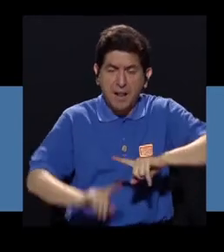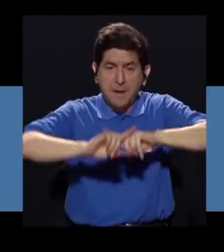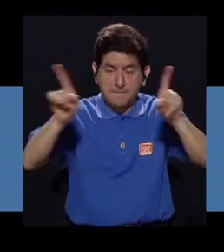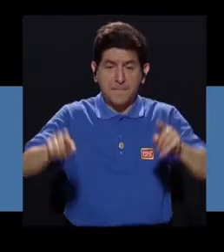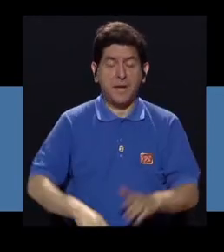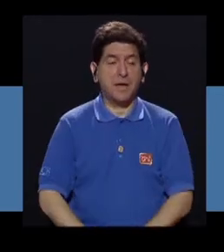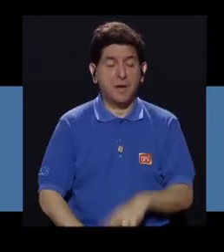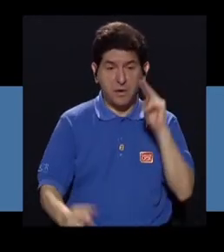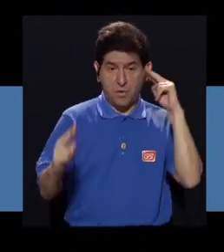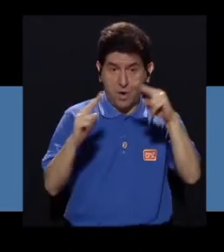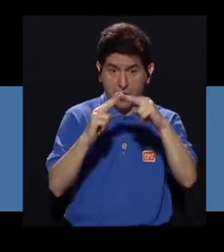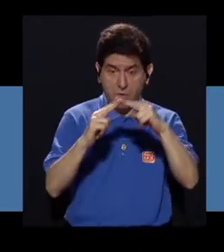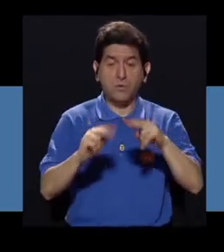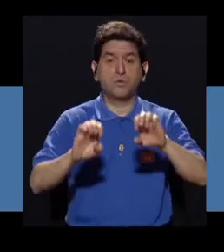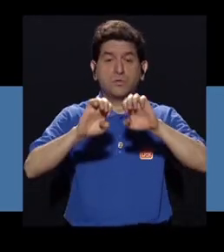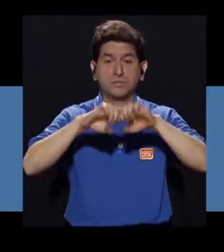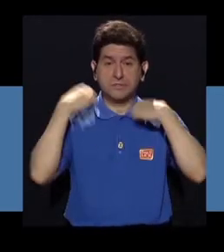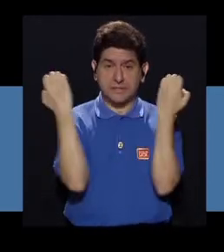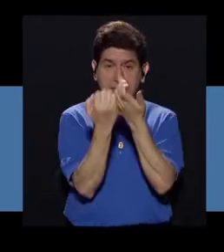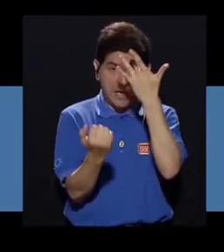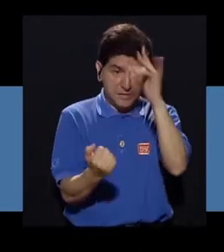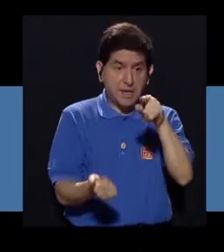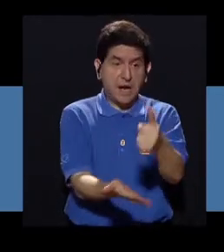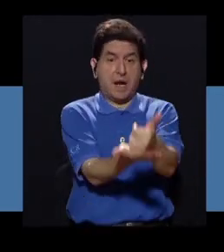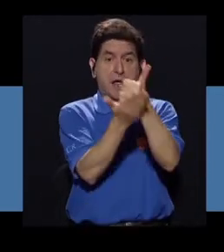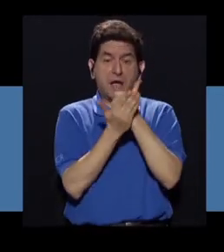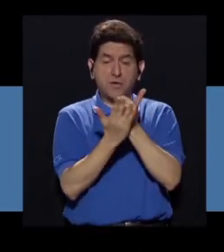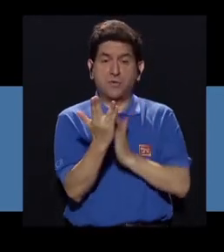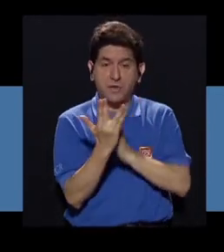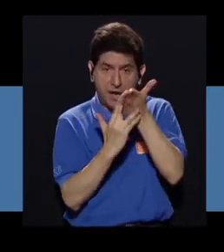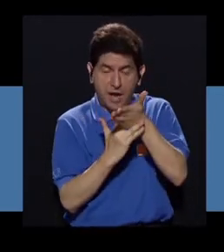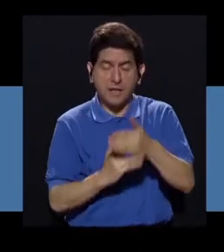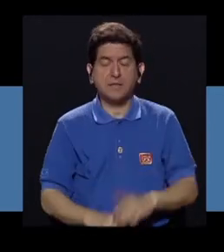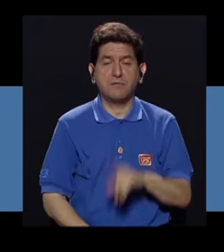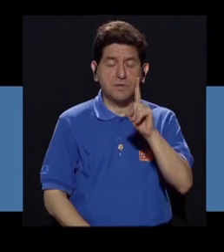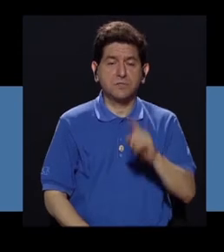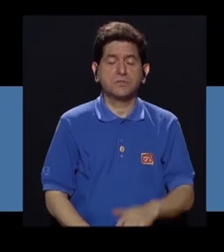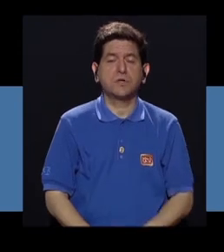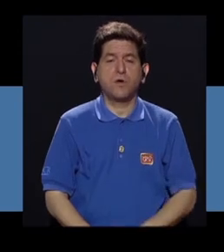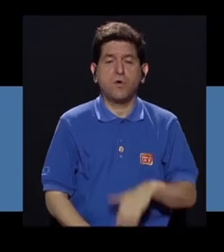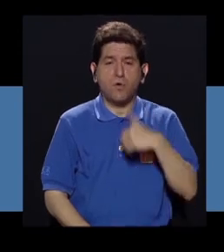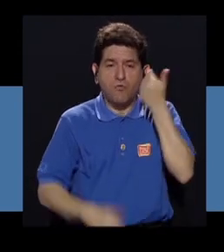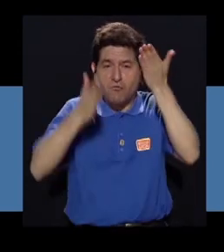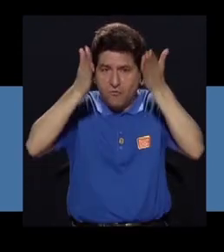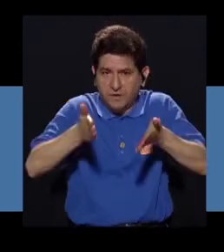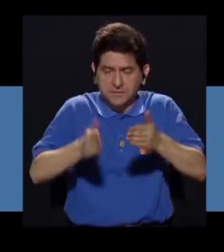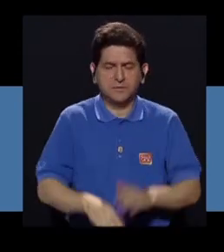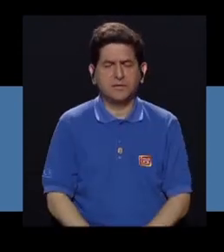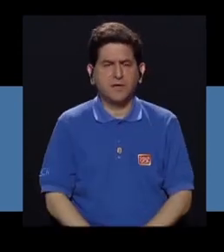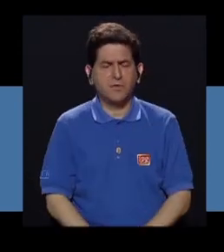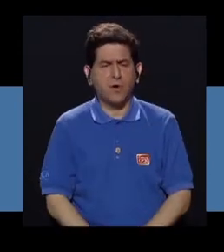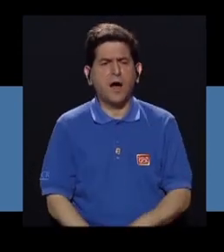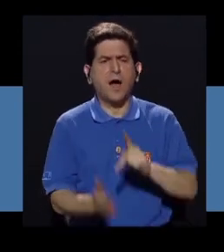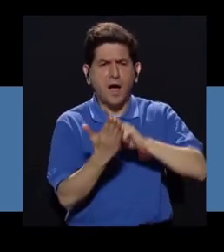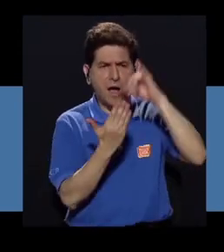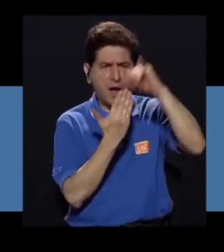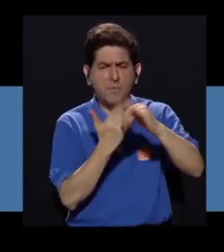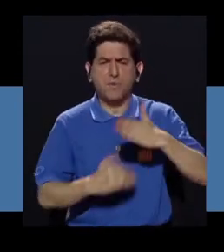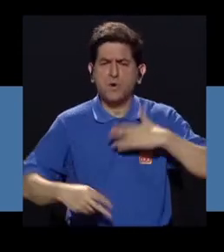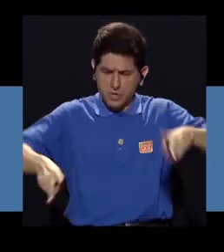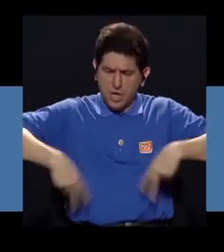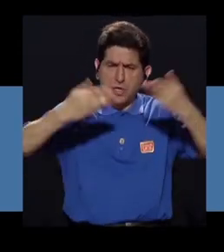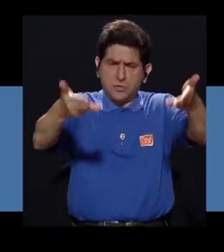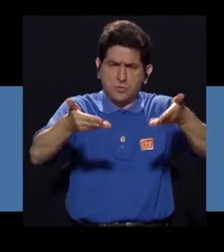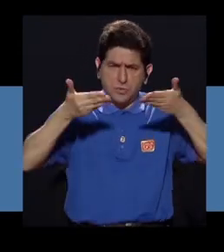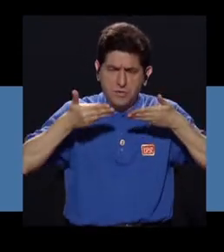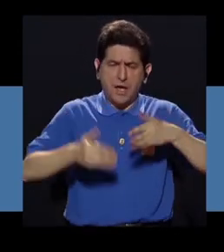pero conocí a Tismar y ellos me ayudaron mediante el facilitador. Trajo bastantes proyectos a